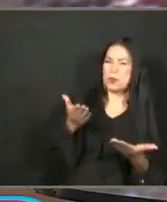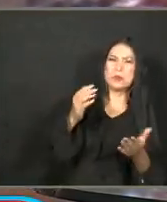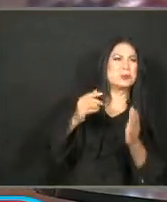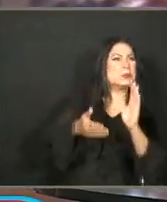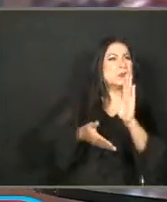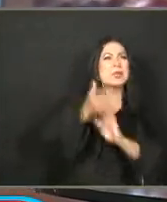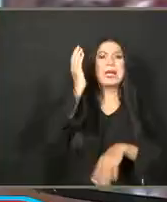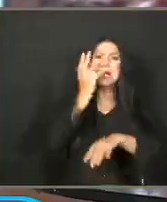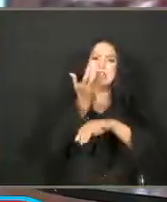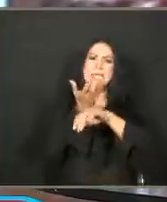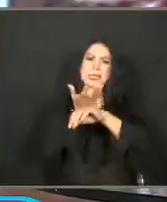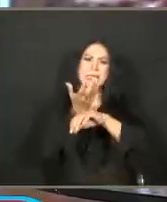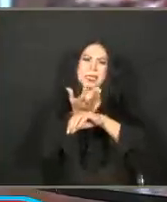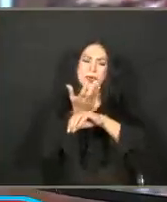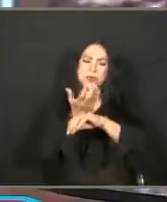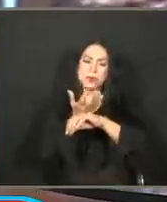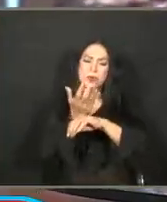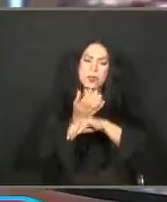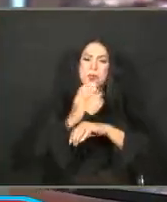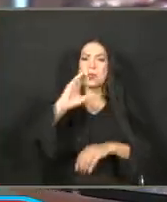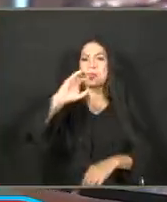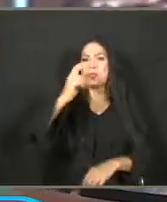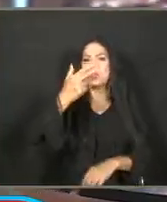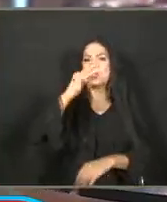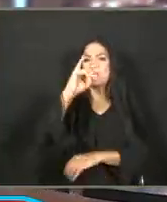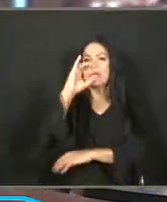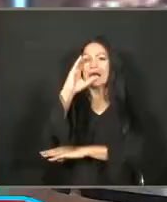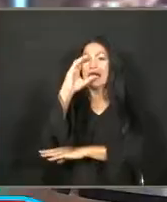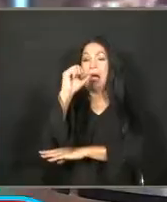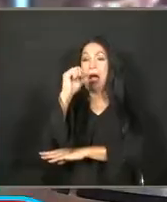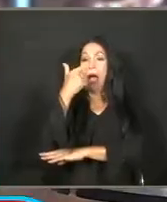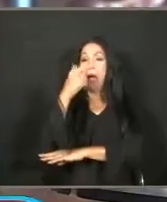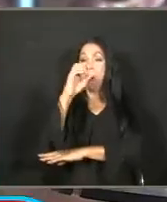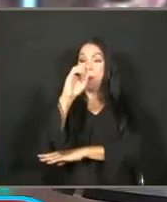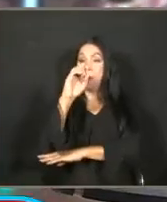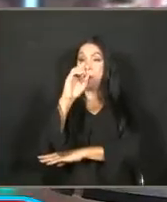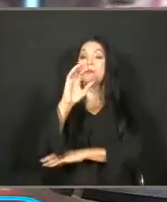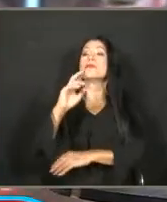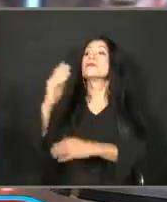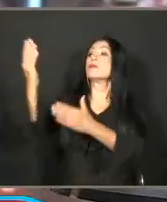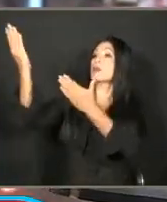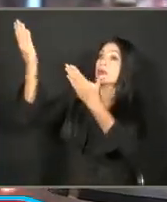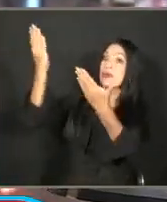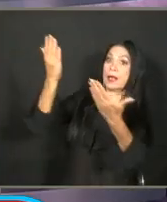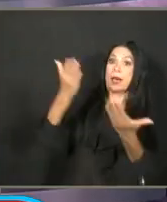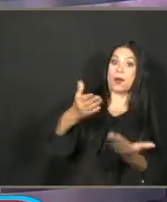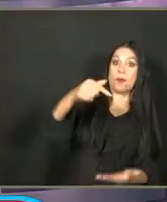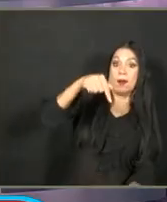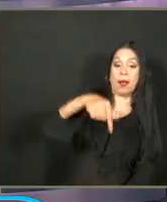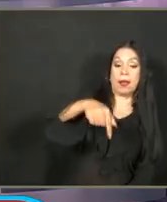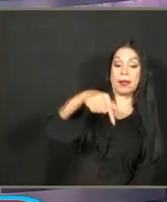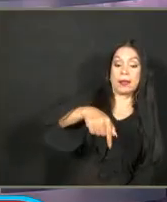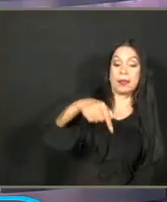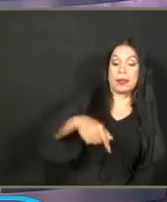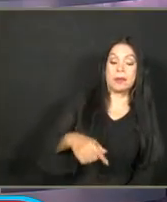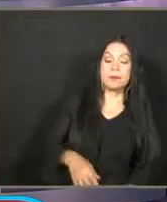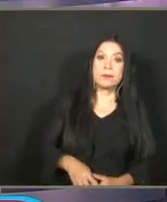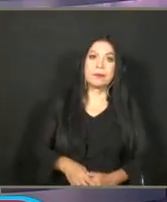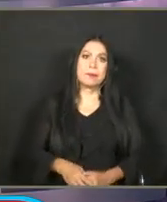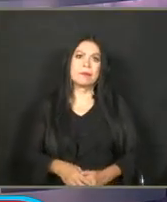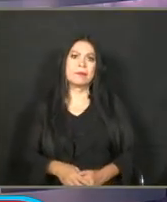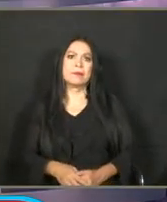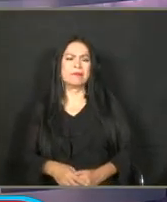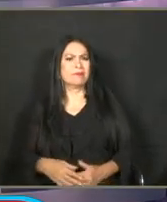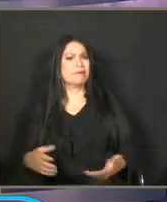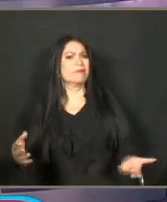llegamos chicago fue él hoy a los dos días me dicen de que ya está muerto mi